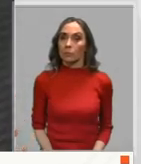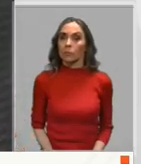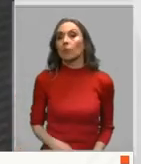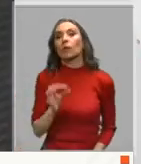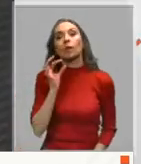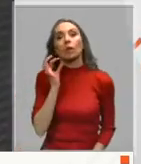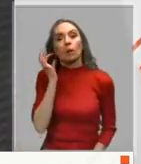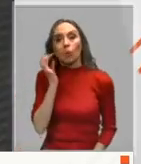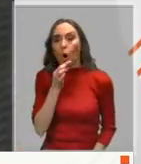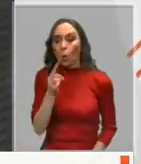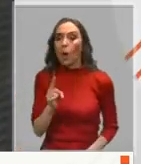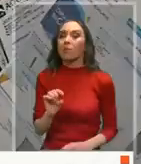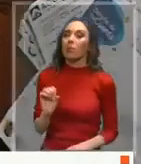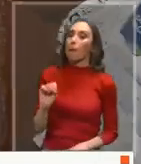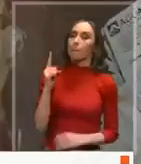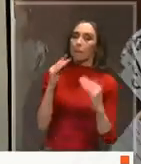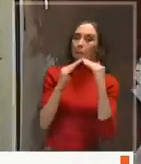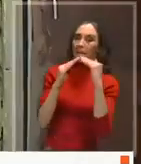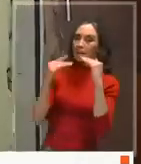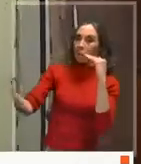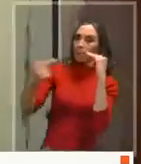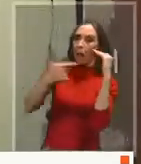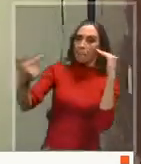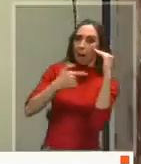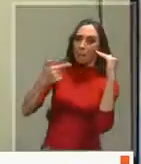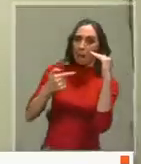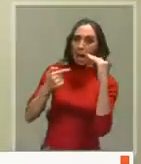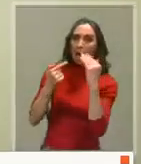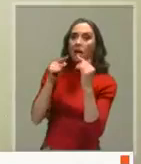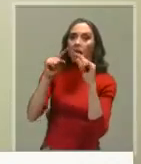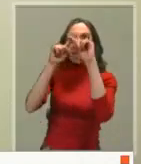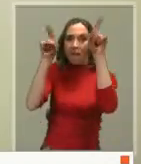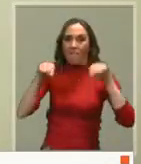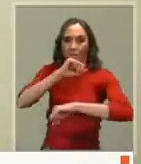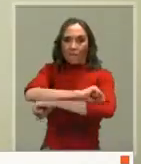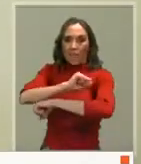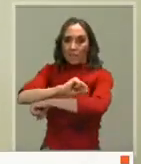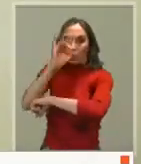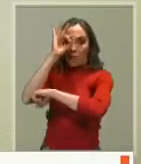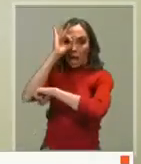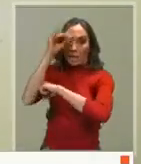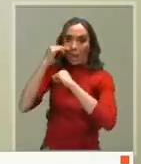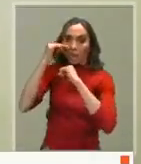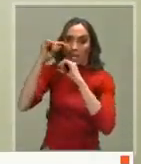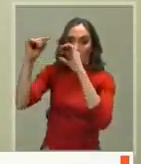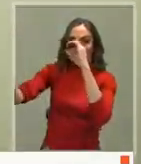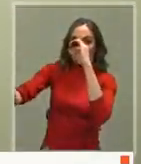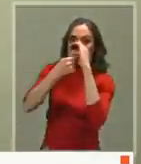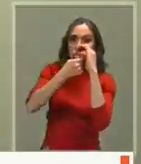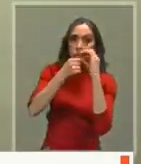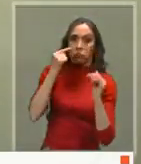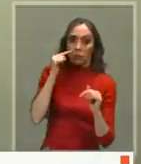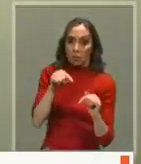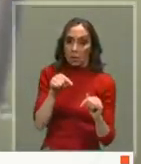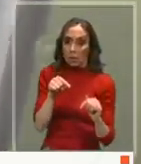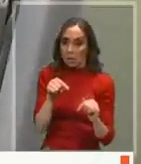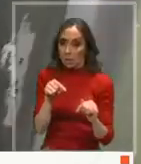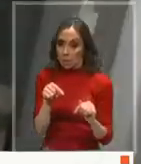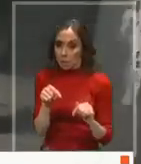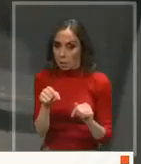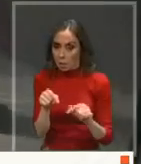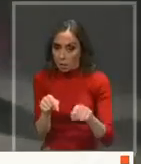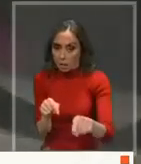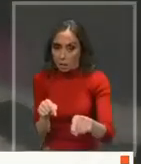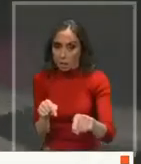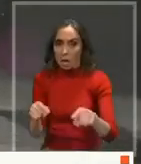los primeros balazos que entraron, las primeras balas, fue aquí. Por lo que recuerdo,